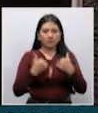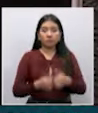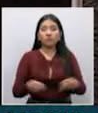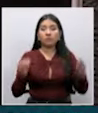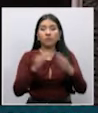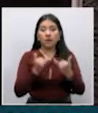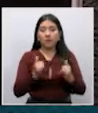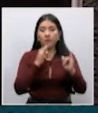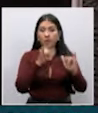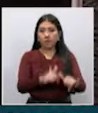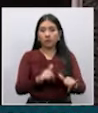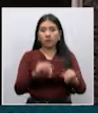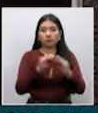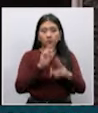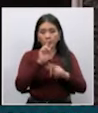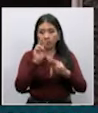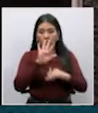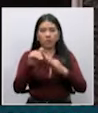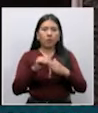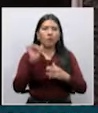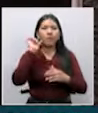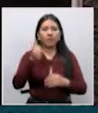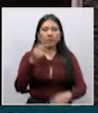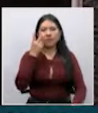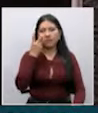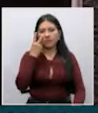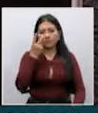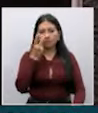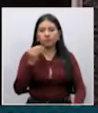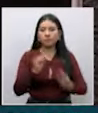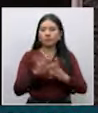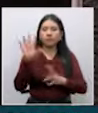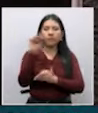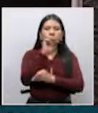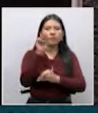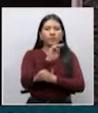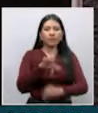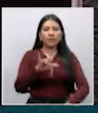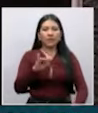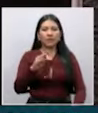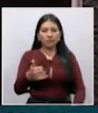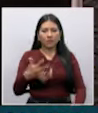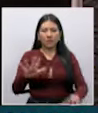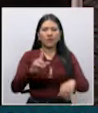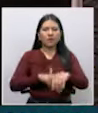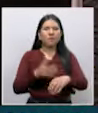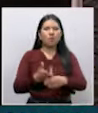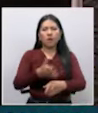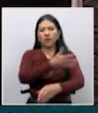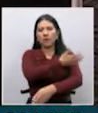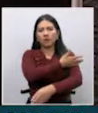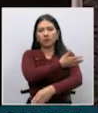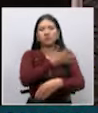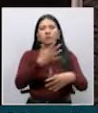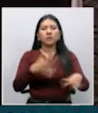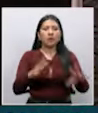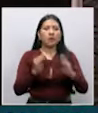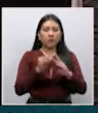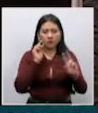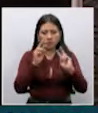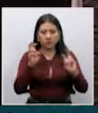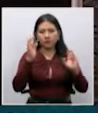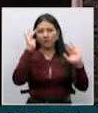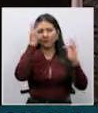ahí luego veremos qué pasa mañana. El ministro Lima, hace un tiempo atrás, ya estaba con problemas de